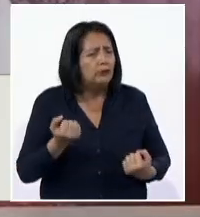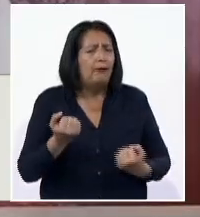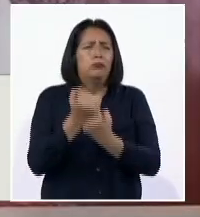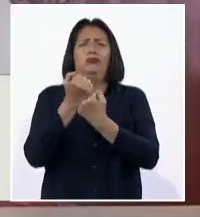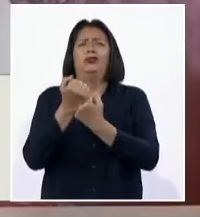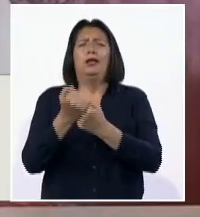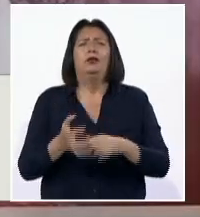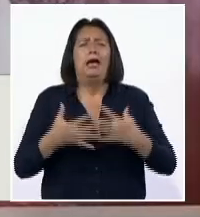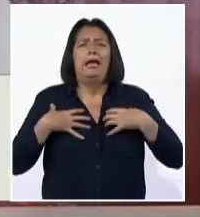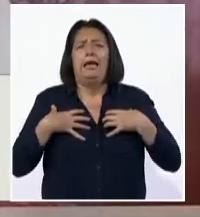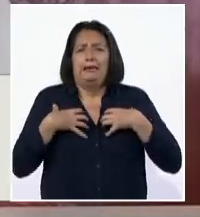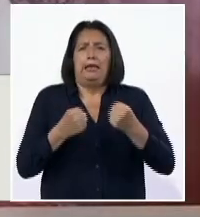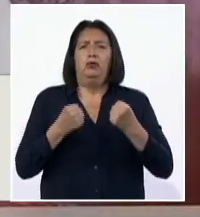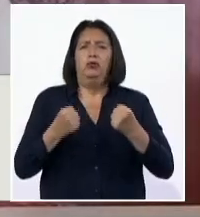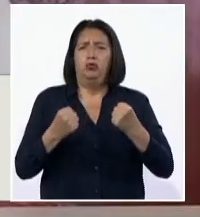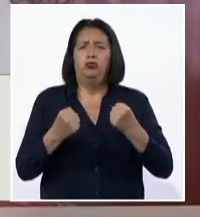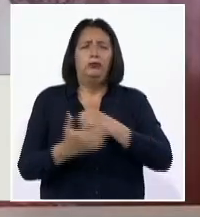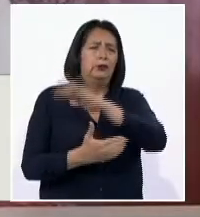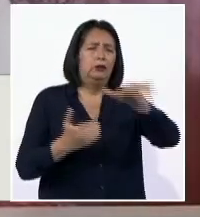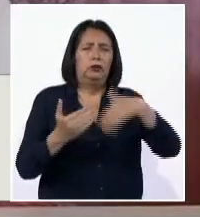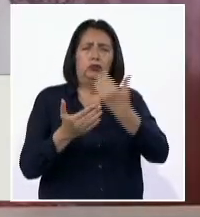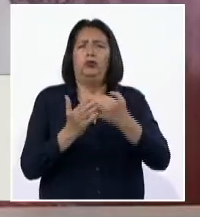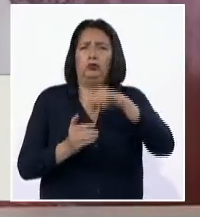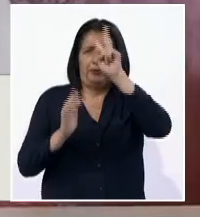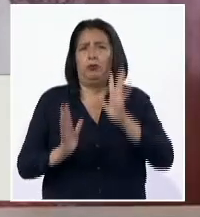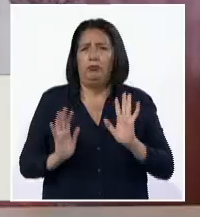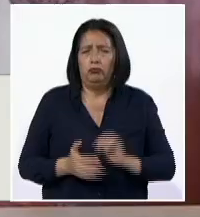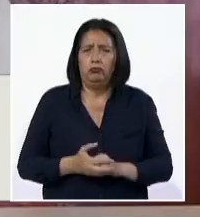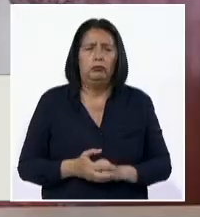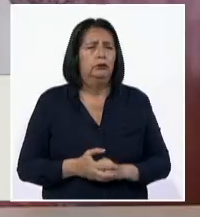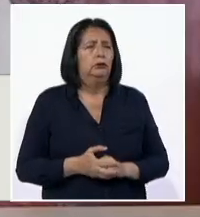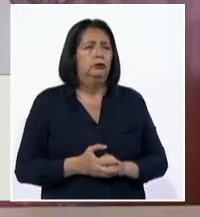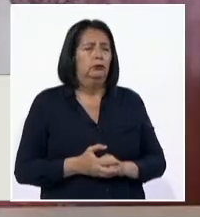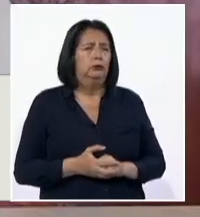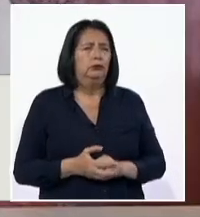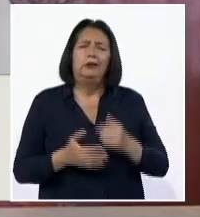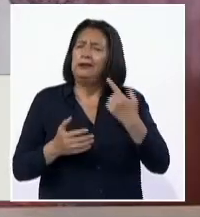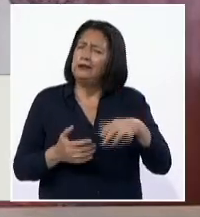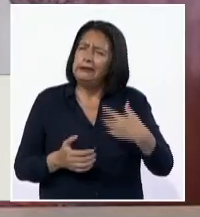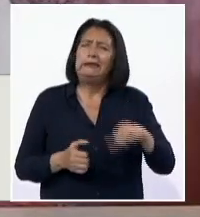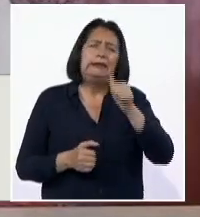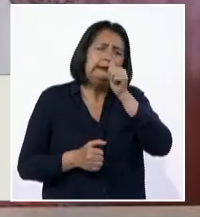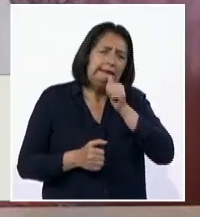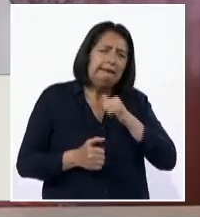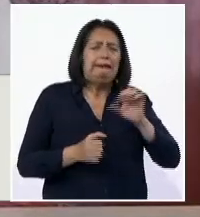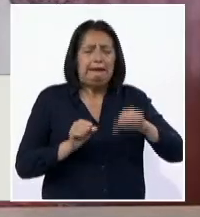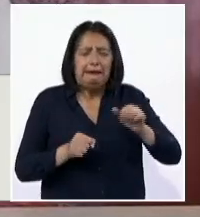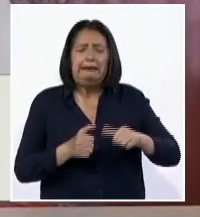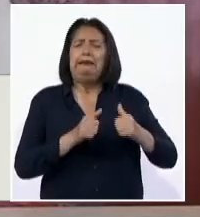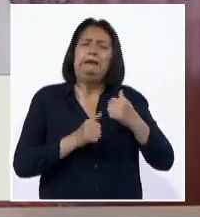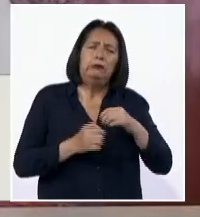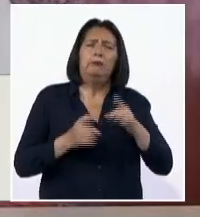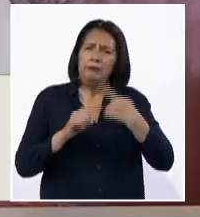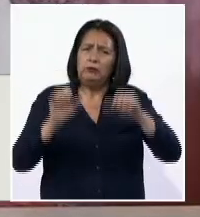contribuyendo a la salud de toda nuestra población. Es un sacrificio, sí es un sacrificio, pero